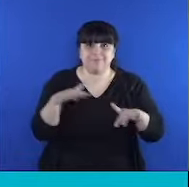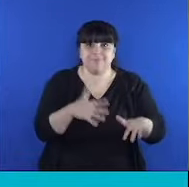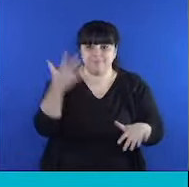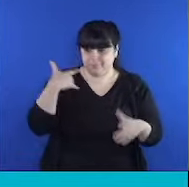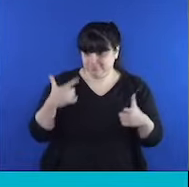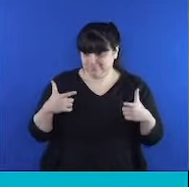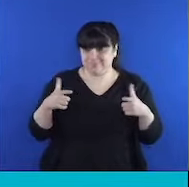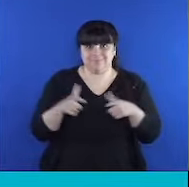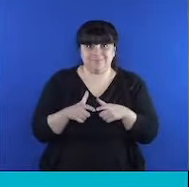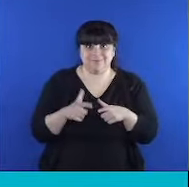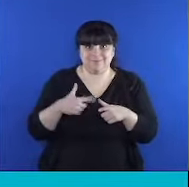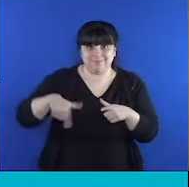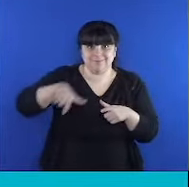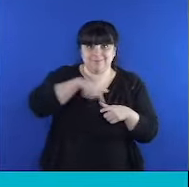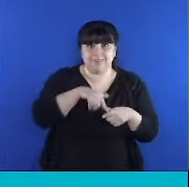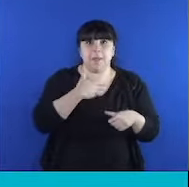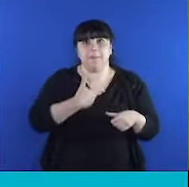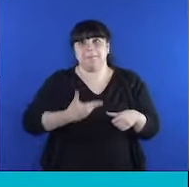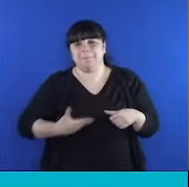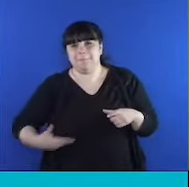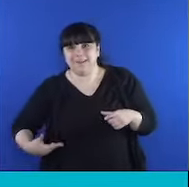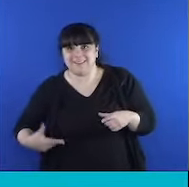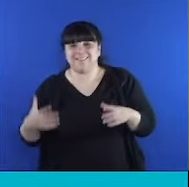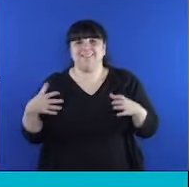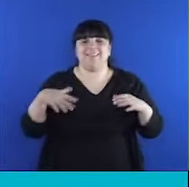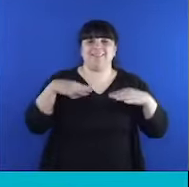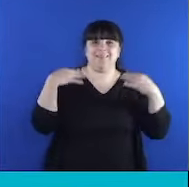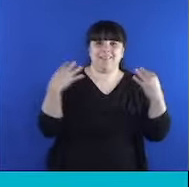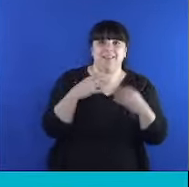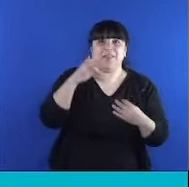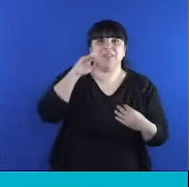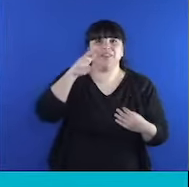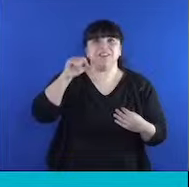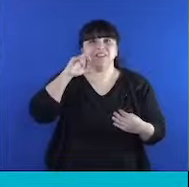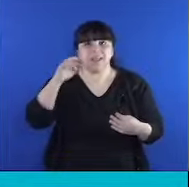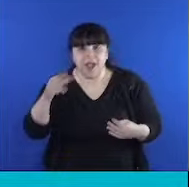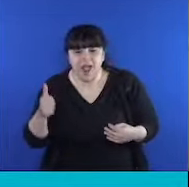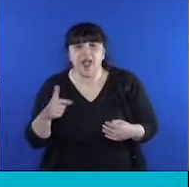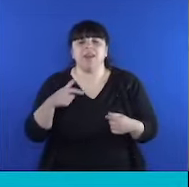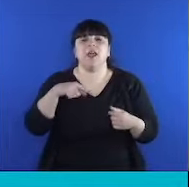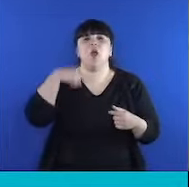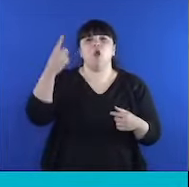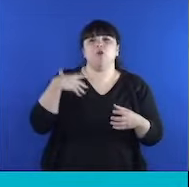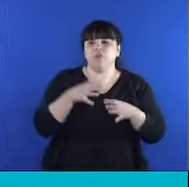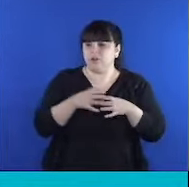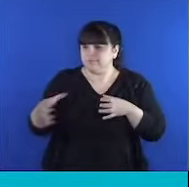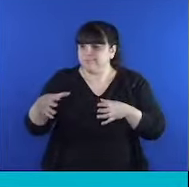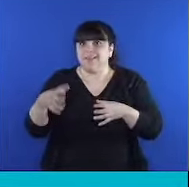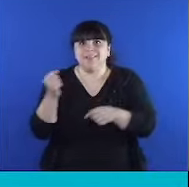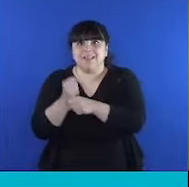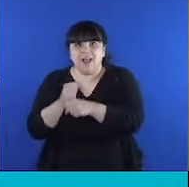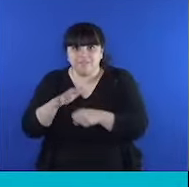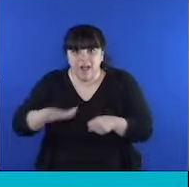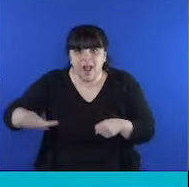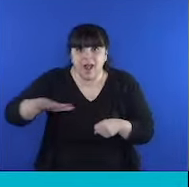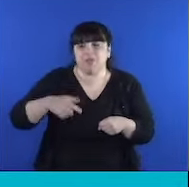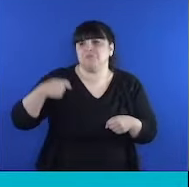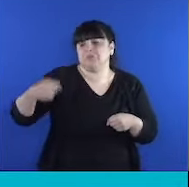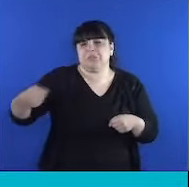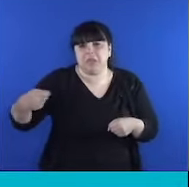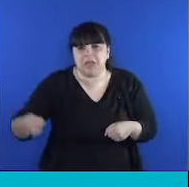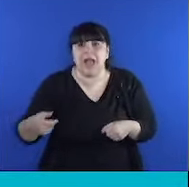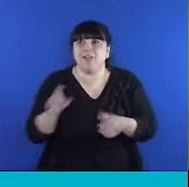reunidos con el presidente de la Cámara, Di Chiara, con alguna delegación de los trabajadores, de sus sindicatos,